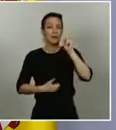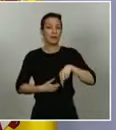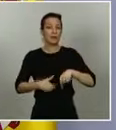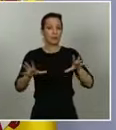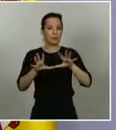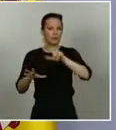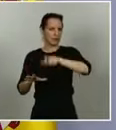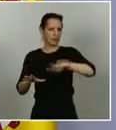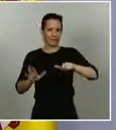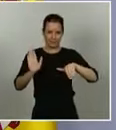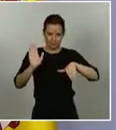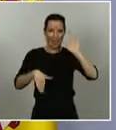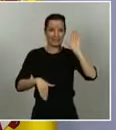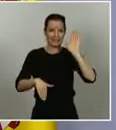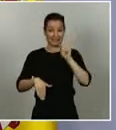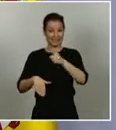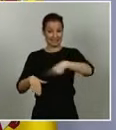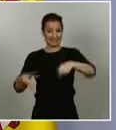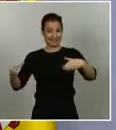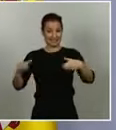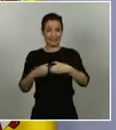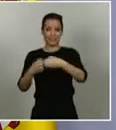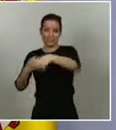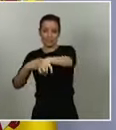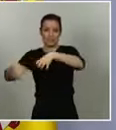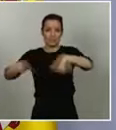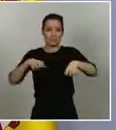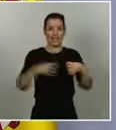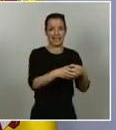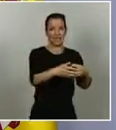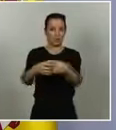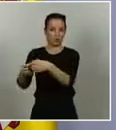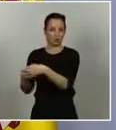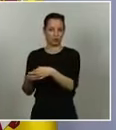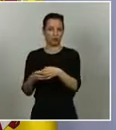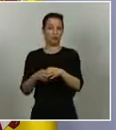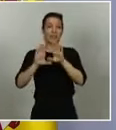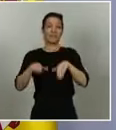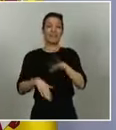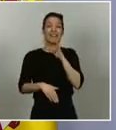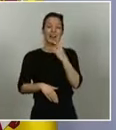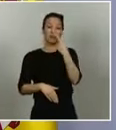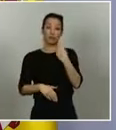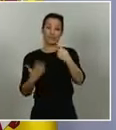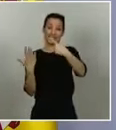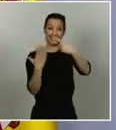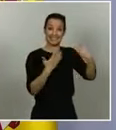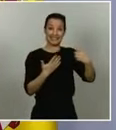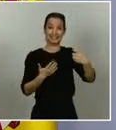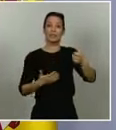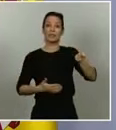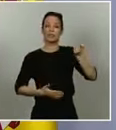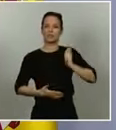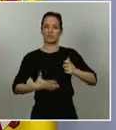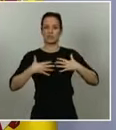que a su vez han contado con equipos y desde luego finalmente esas 2.600 profesionales sanitarios